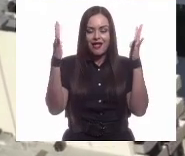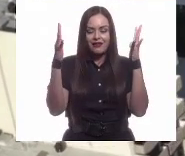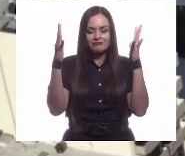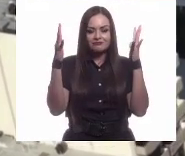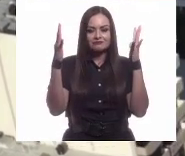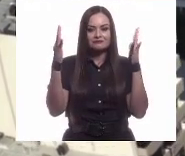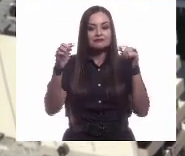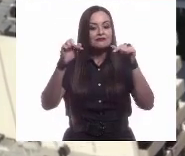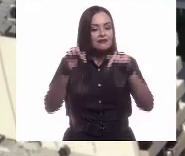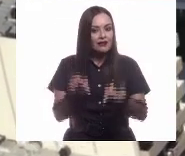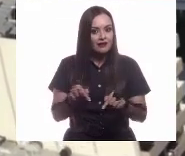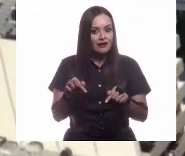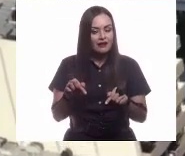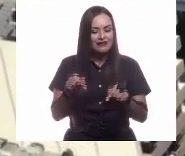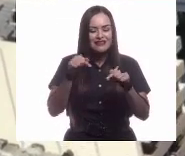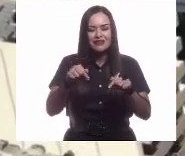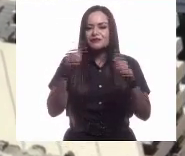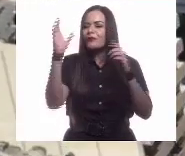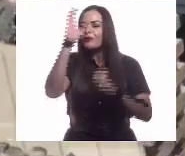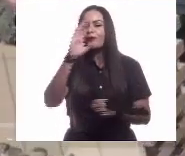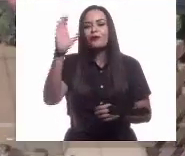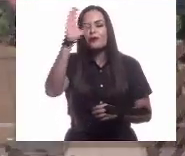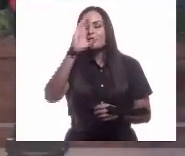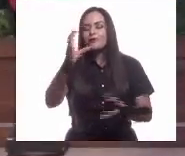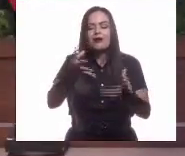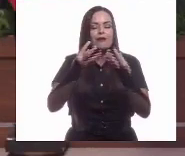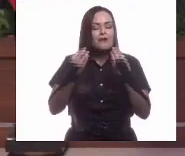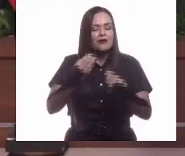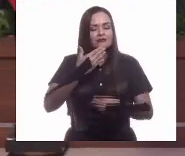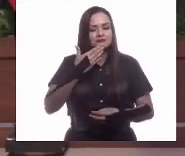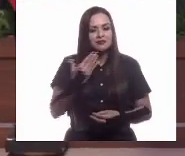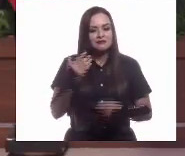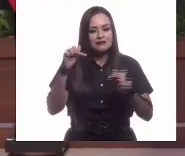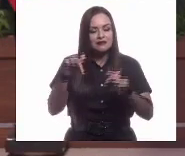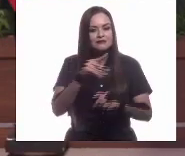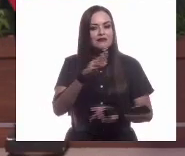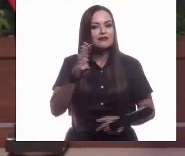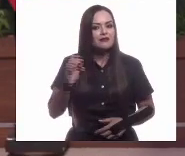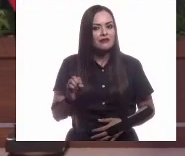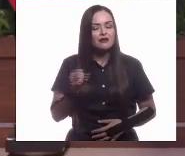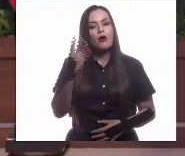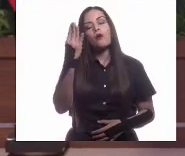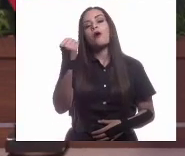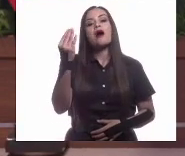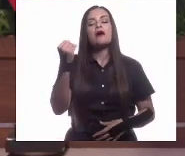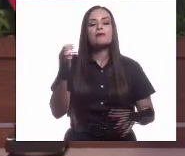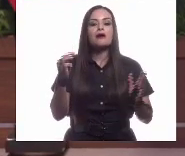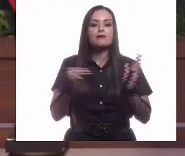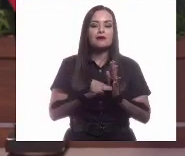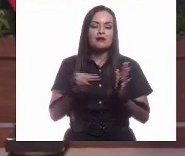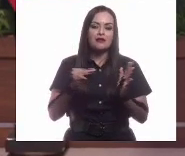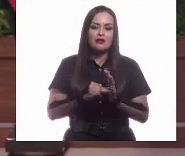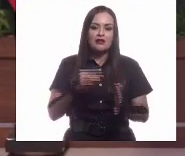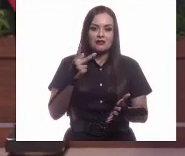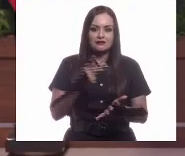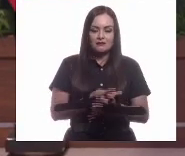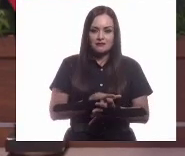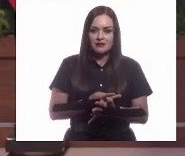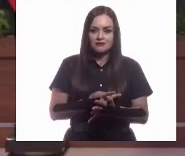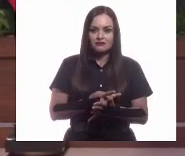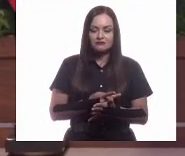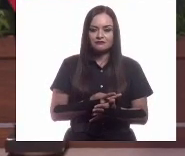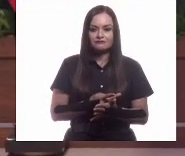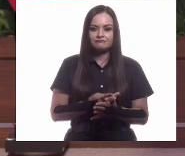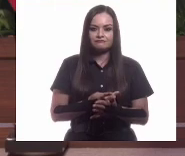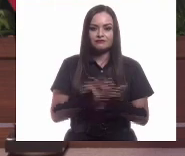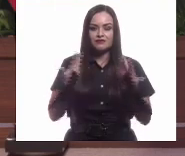alguna, un gran legado cultural para Sud California. Con 9 millones de pesos, también concluimos las obras de